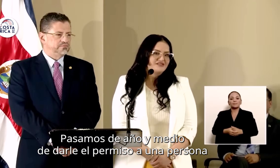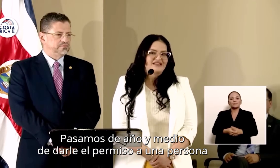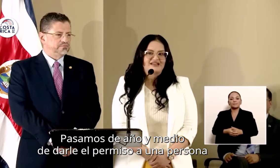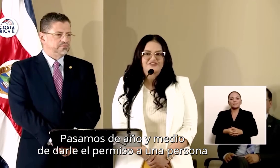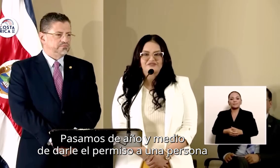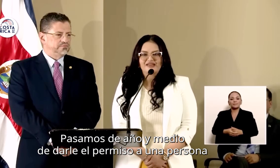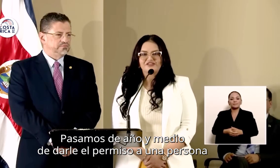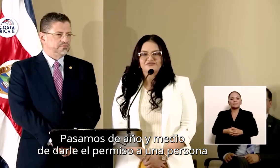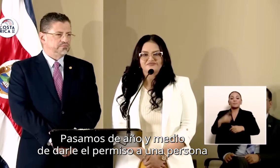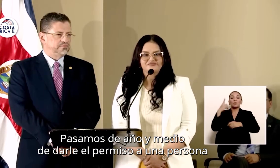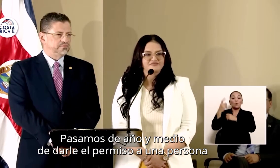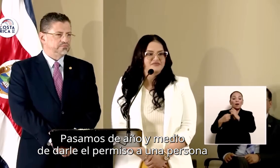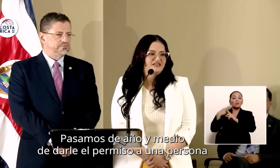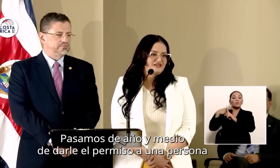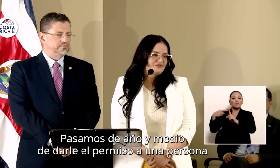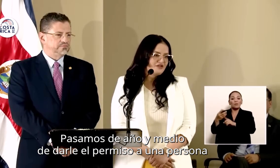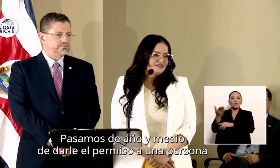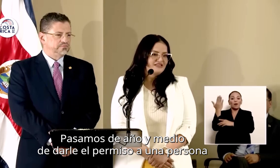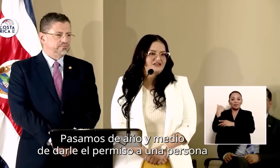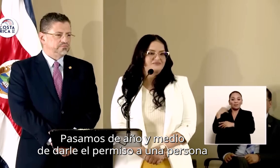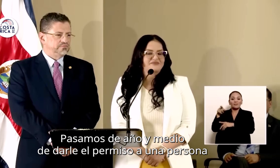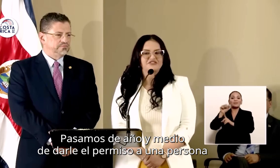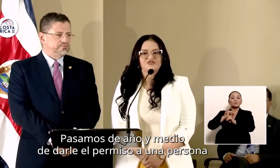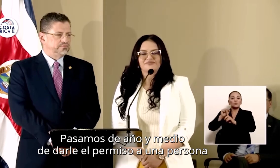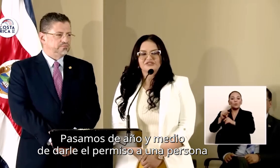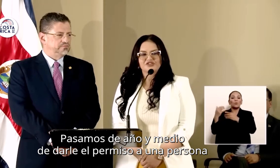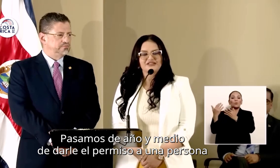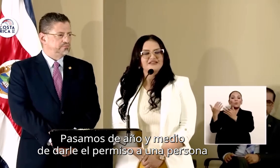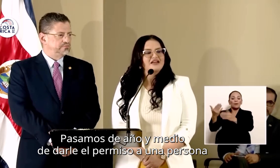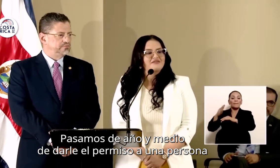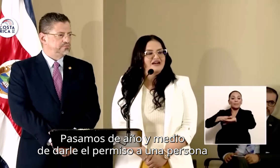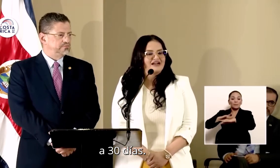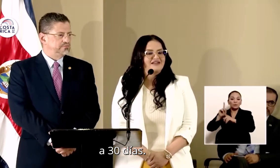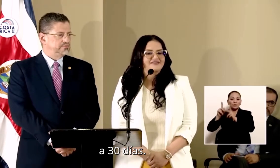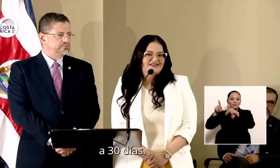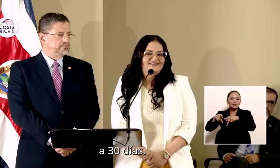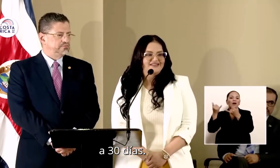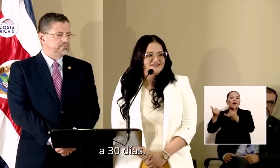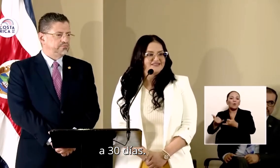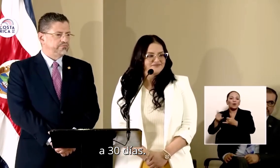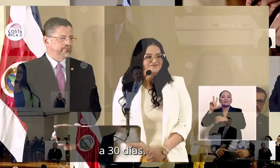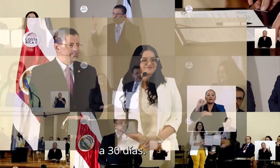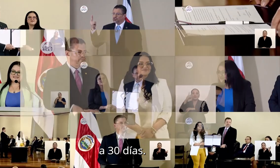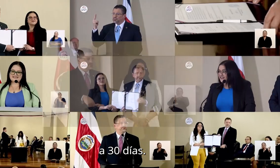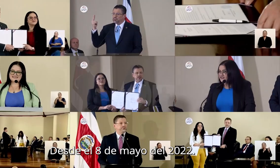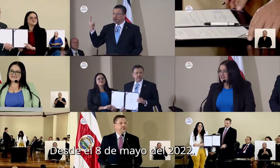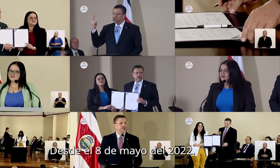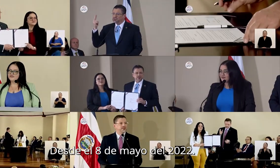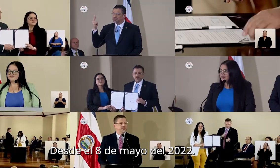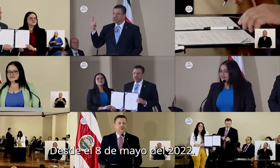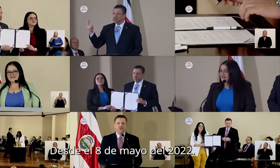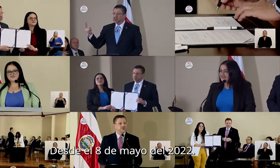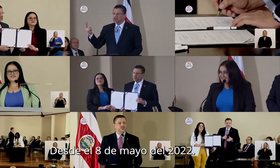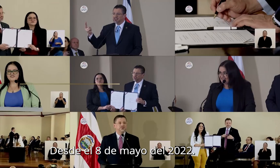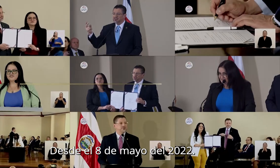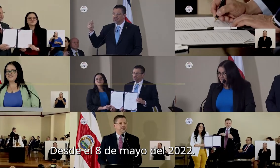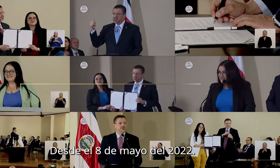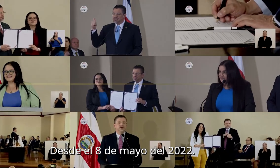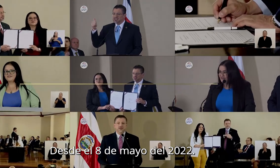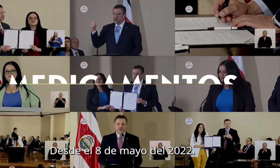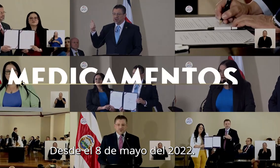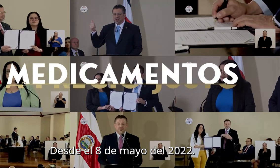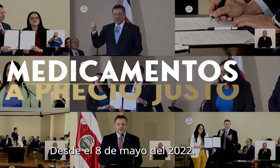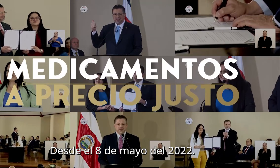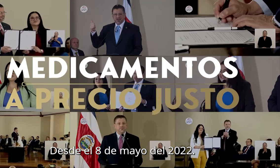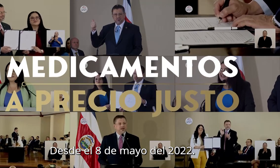Pasamos de año y medio de darle el permiso a una persona a 30 días. Desde el 8 de mayo del